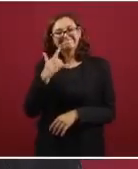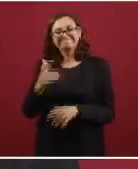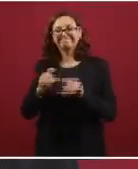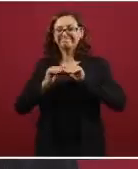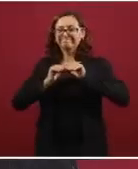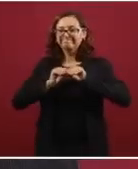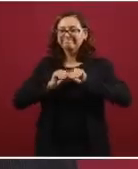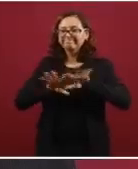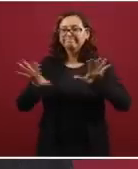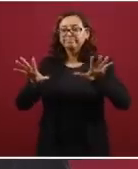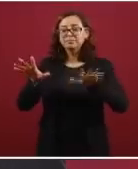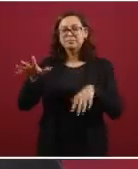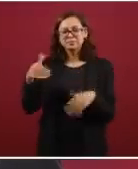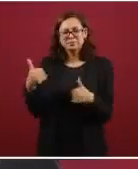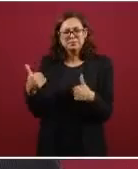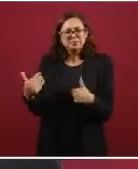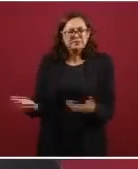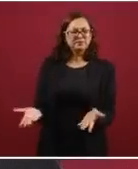para que